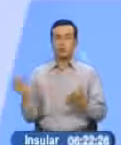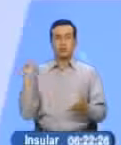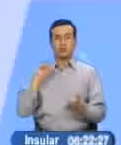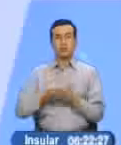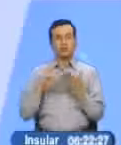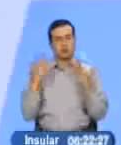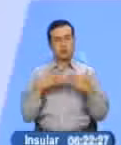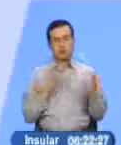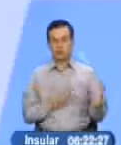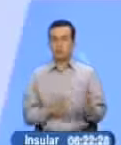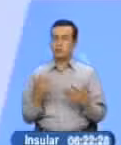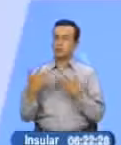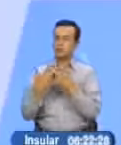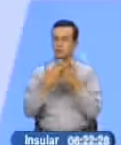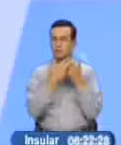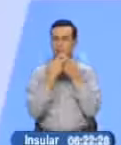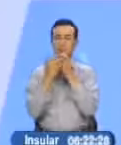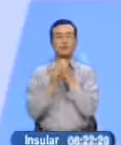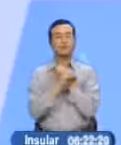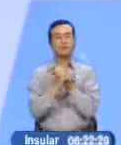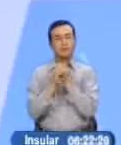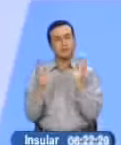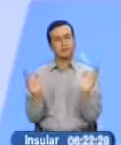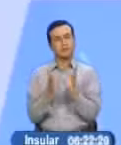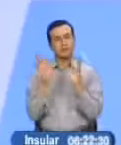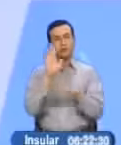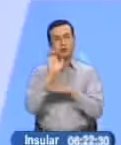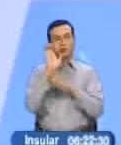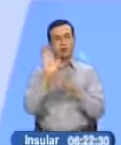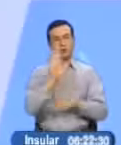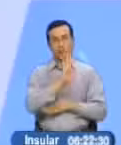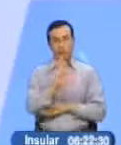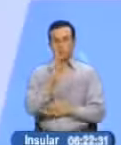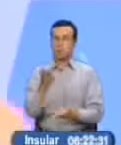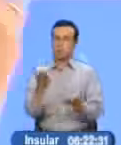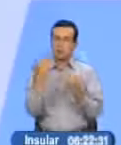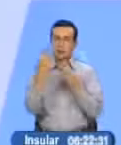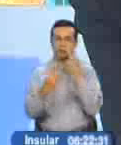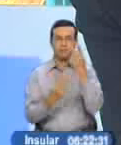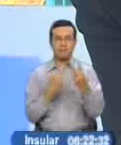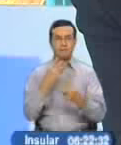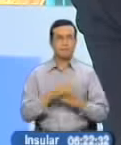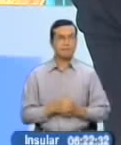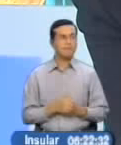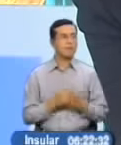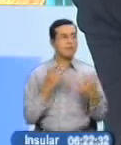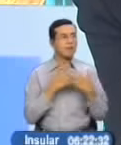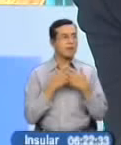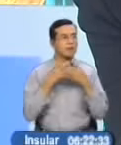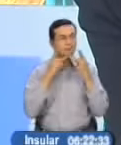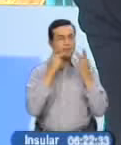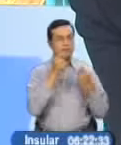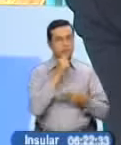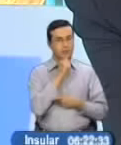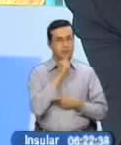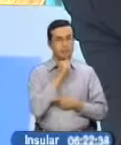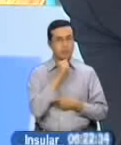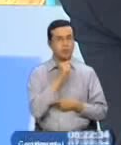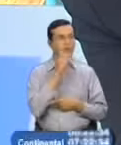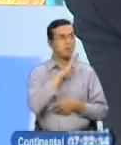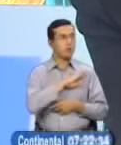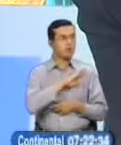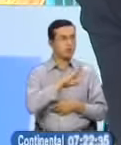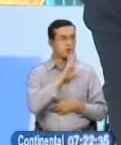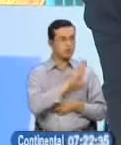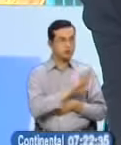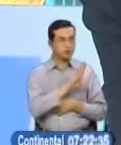está unida en esta campaña para invitar a los ecuatorianos a que nos vengan a visitar. Hay una articulación pública-privada. Correcto. Desde el